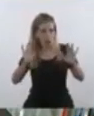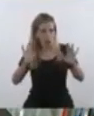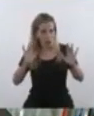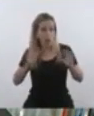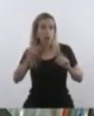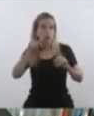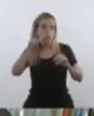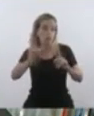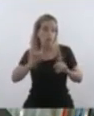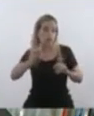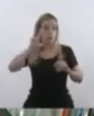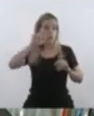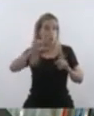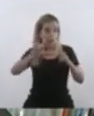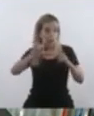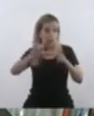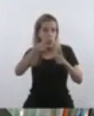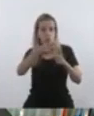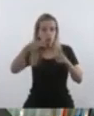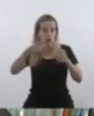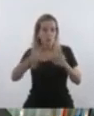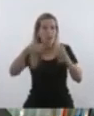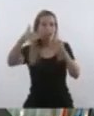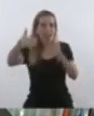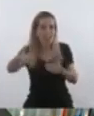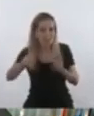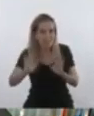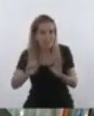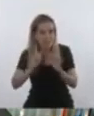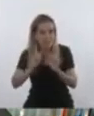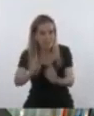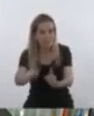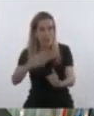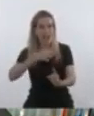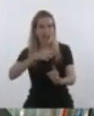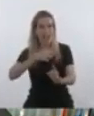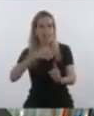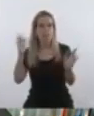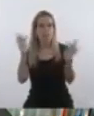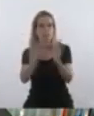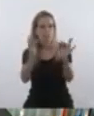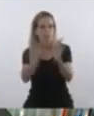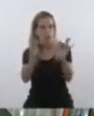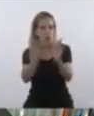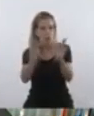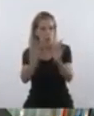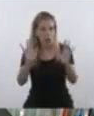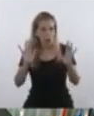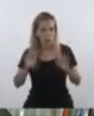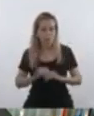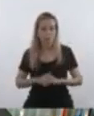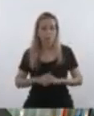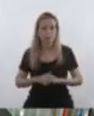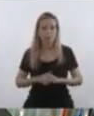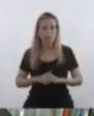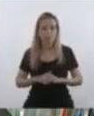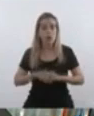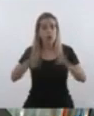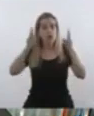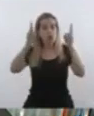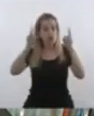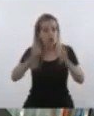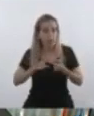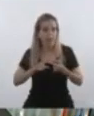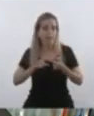a partir del día lunes, las clases serán dadas en forma virtual. Los docentes,